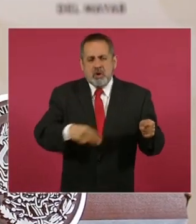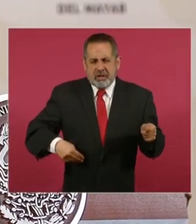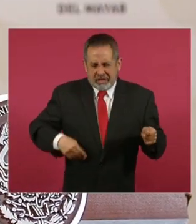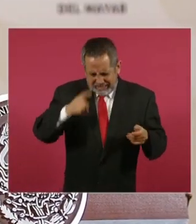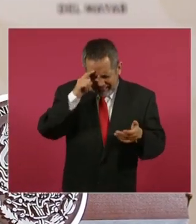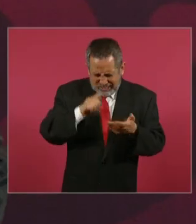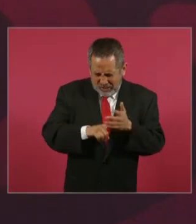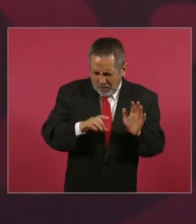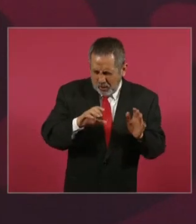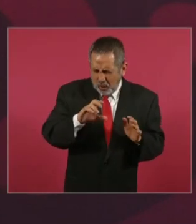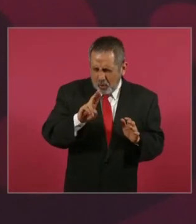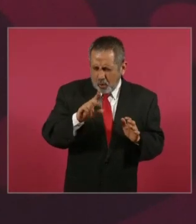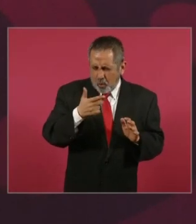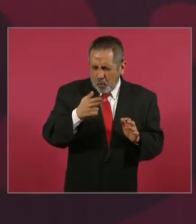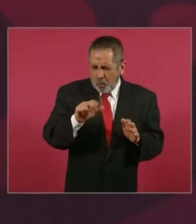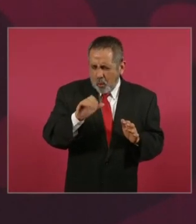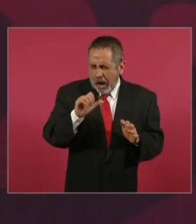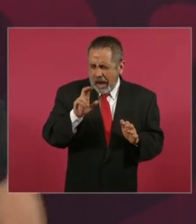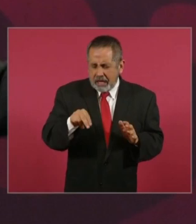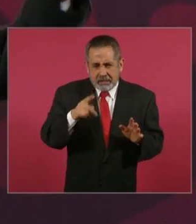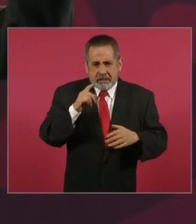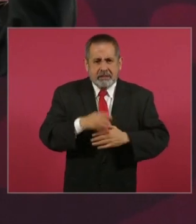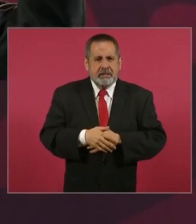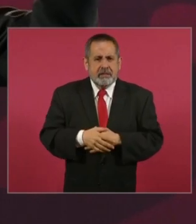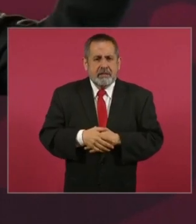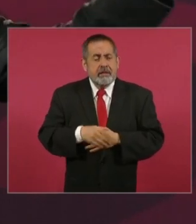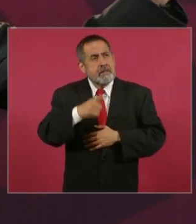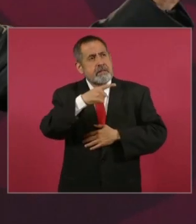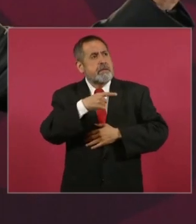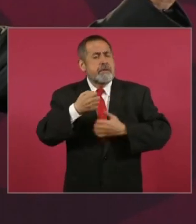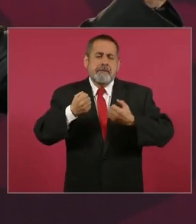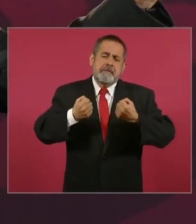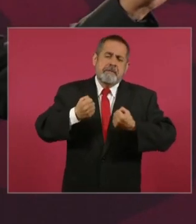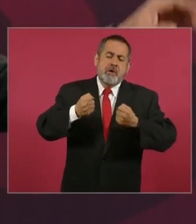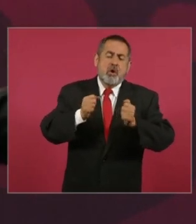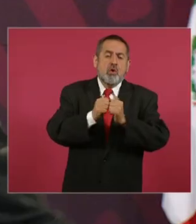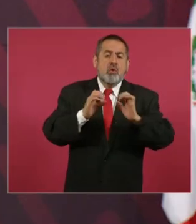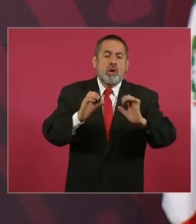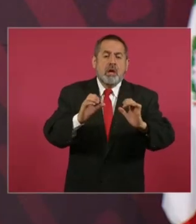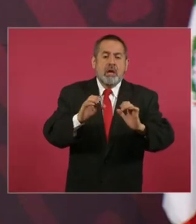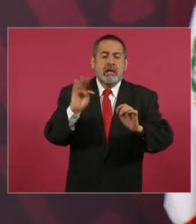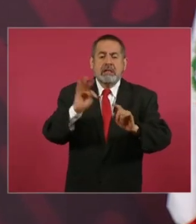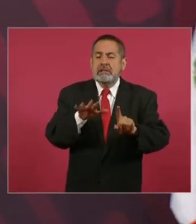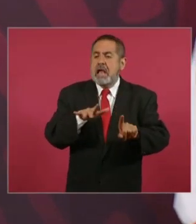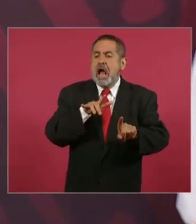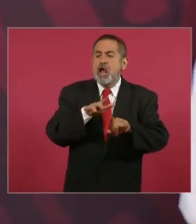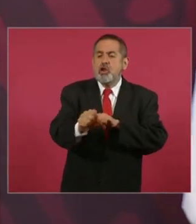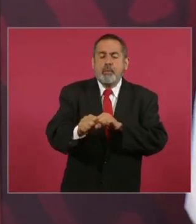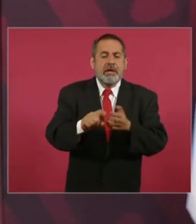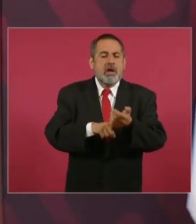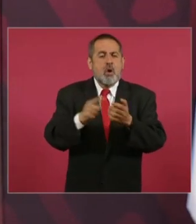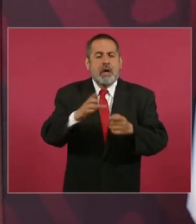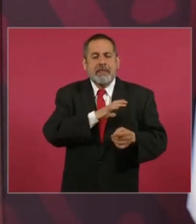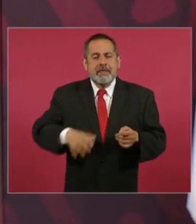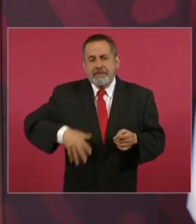que en Cunduacán. Maneje con cuidado, puede atropellar a un candidato.